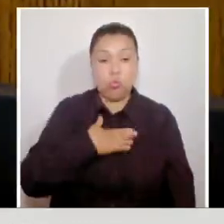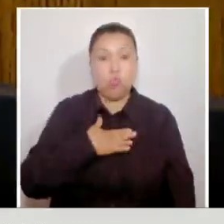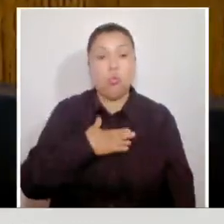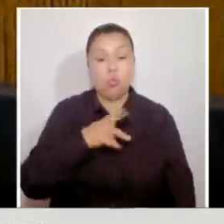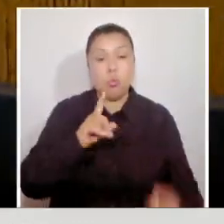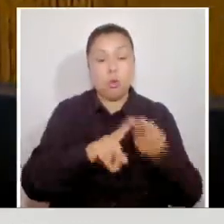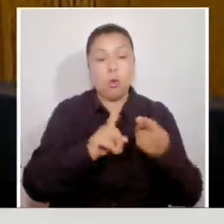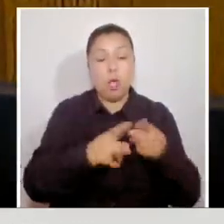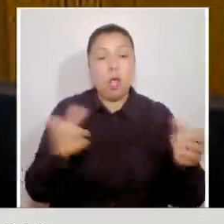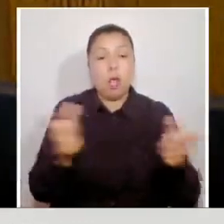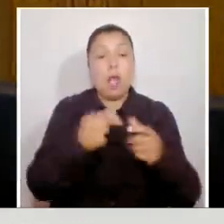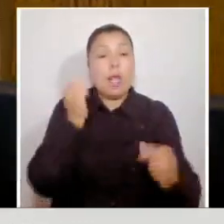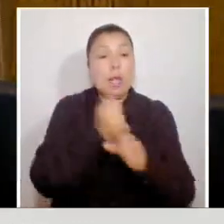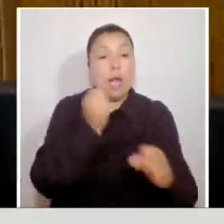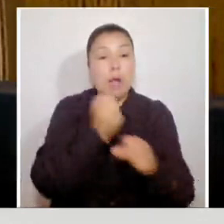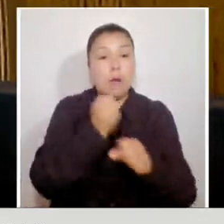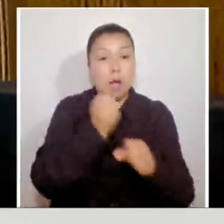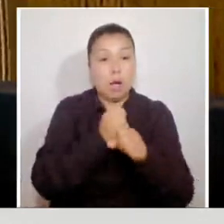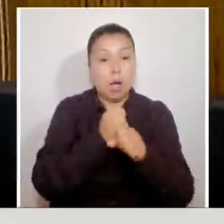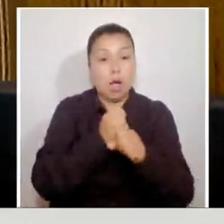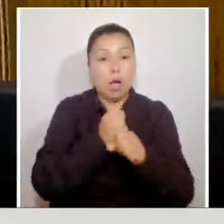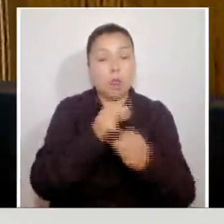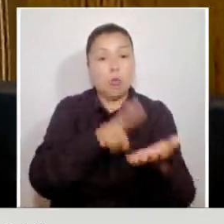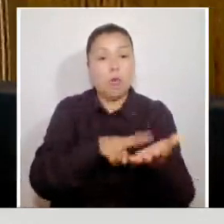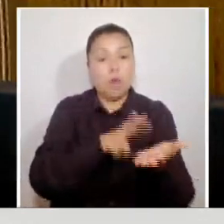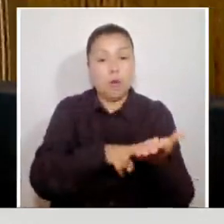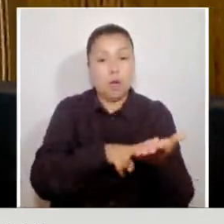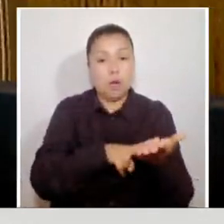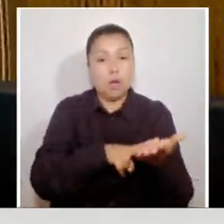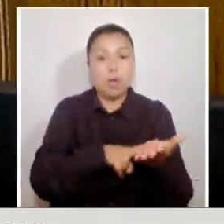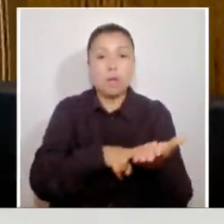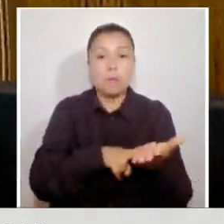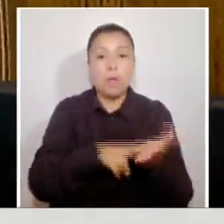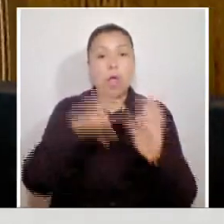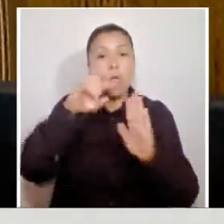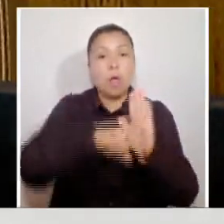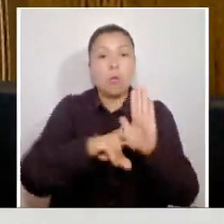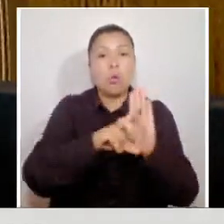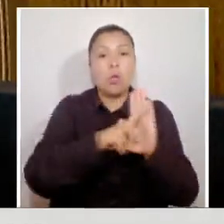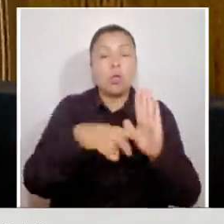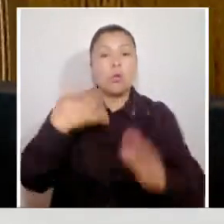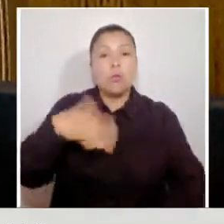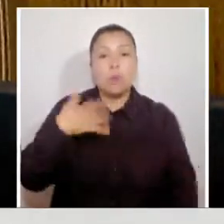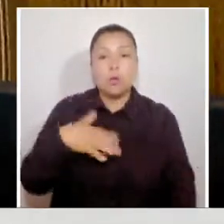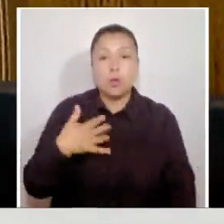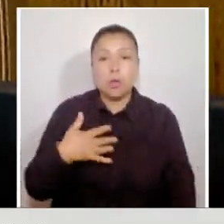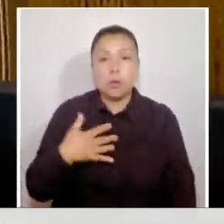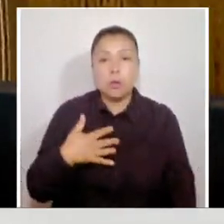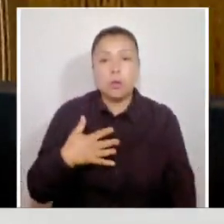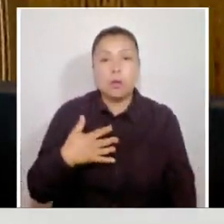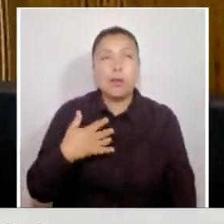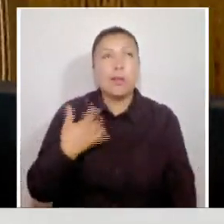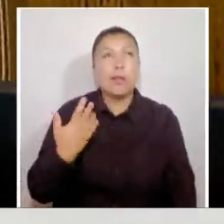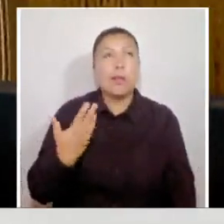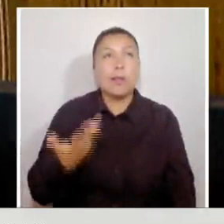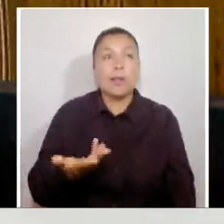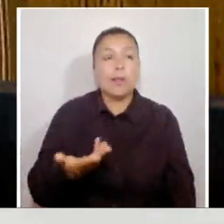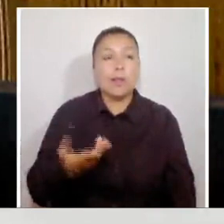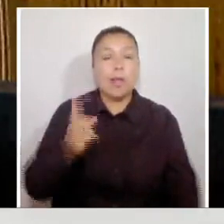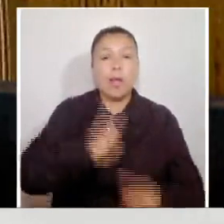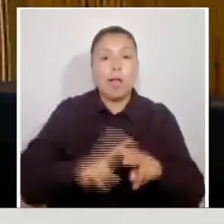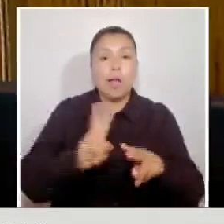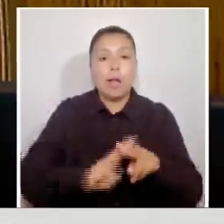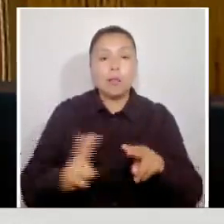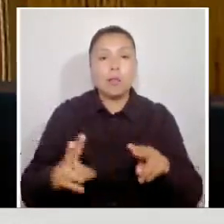trabajamos y por cierto es un proyecto importante que busca hacer más Expedito y